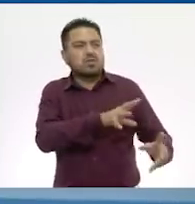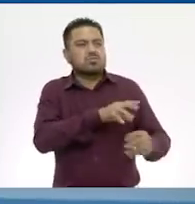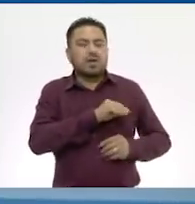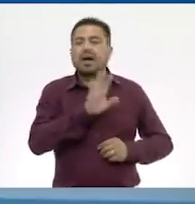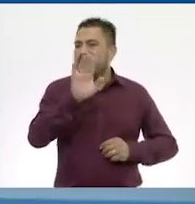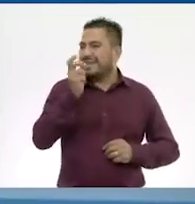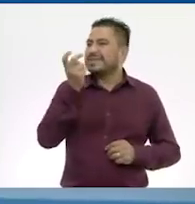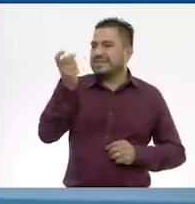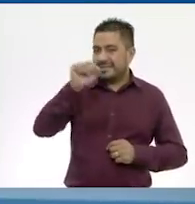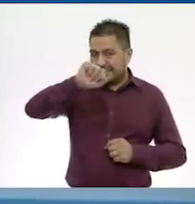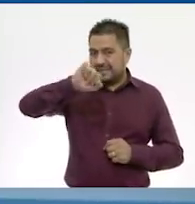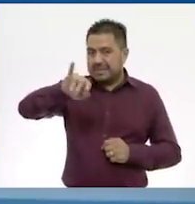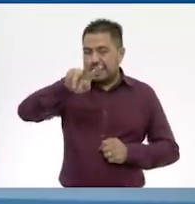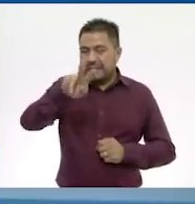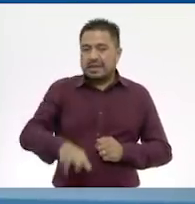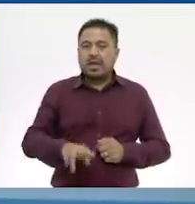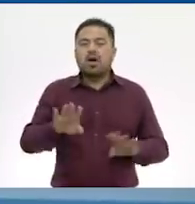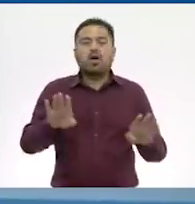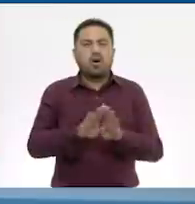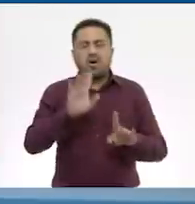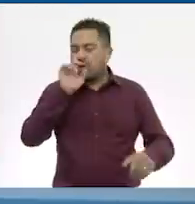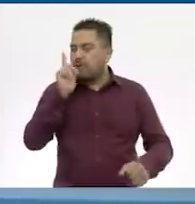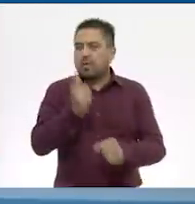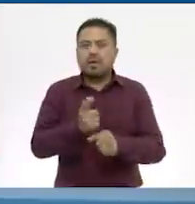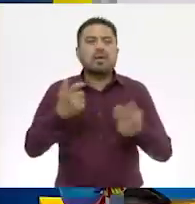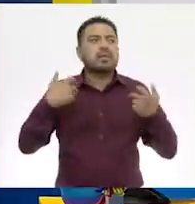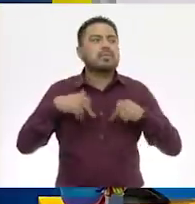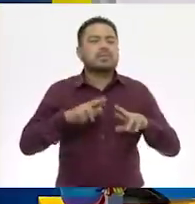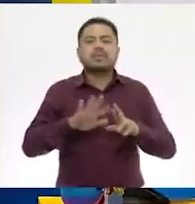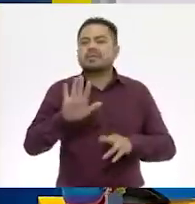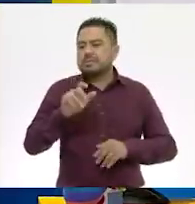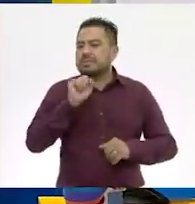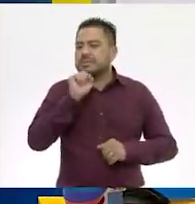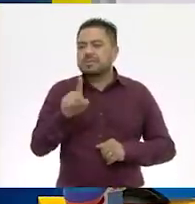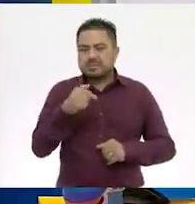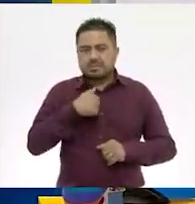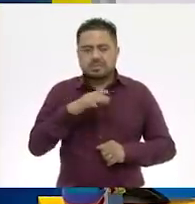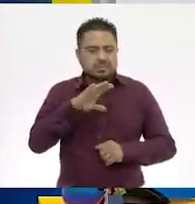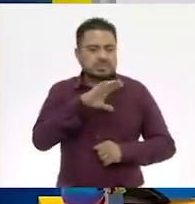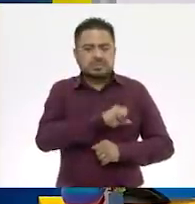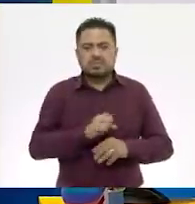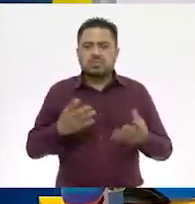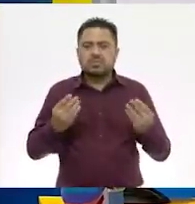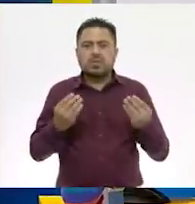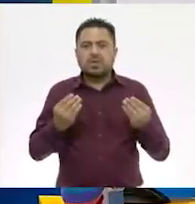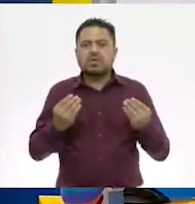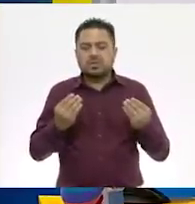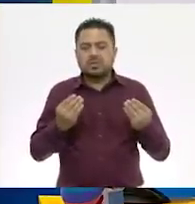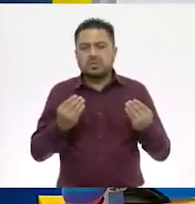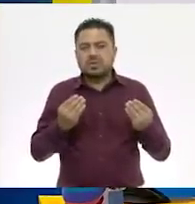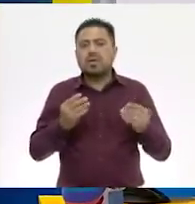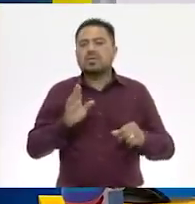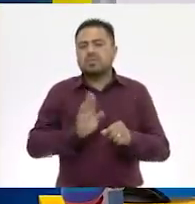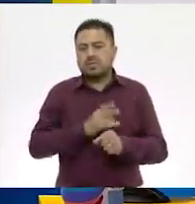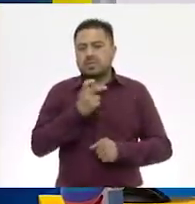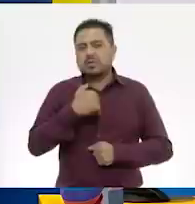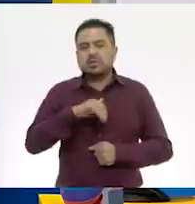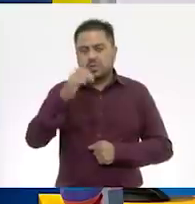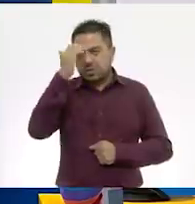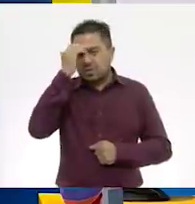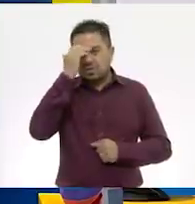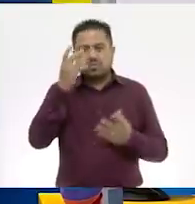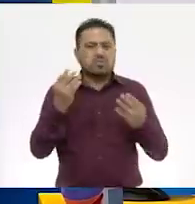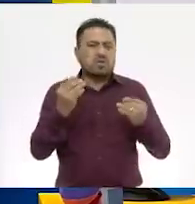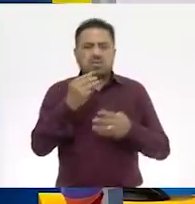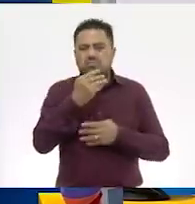Justamente eran fábulas. ¿Cómo adivinaste, maestro? Lo que pasa es que a mí también me agradan demasiado las fábulas. Por eso es que conozco